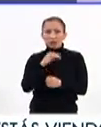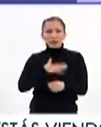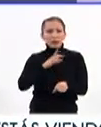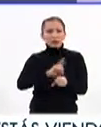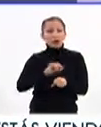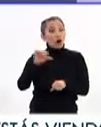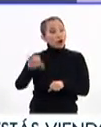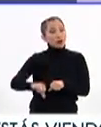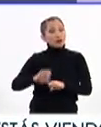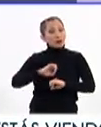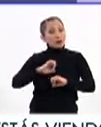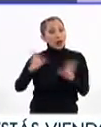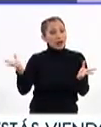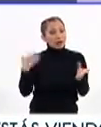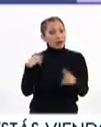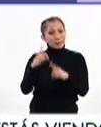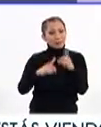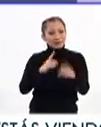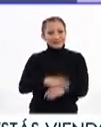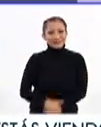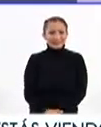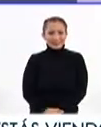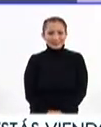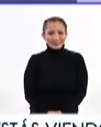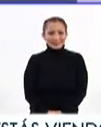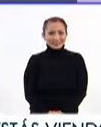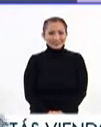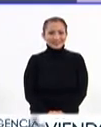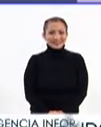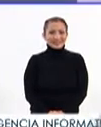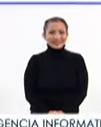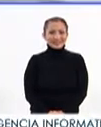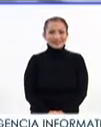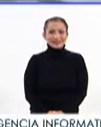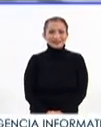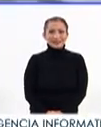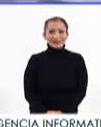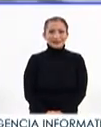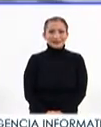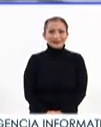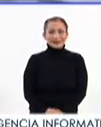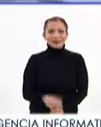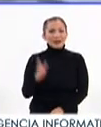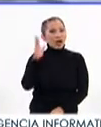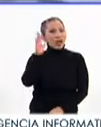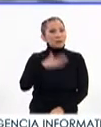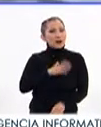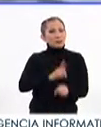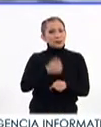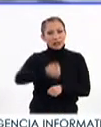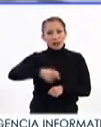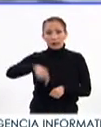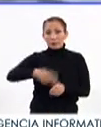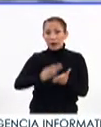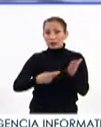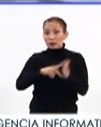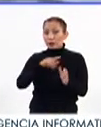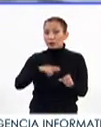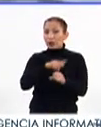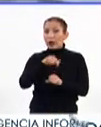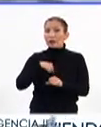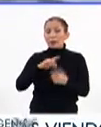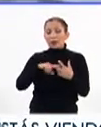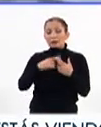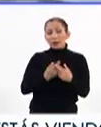buenos días y hoy, por supuesto, deportiva. ¿Qué tal? Muy buenos días. Los saludo desde Palacio Nacional,